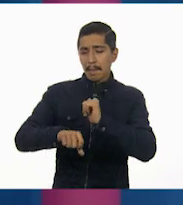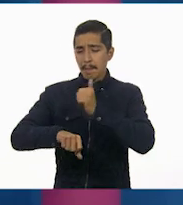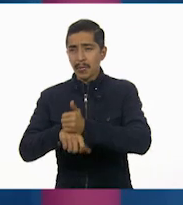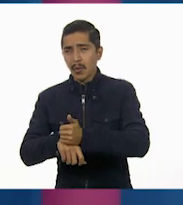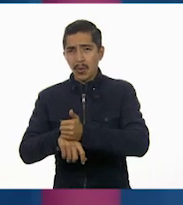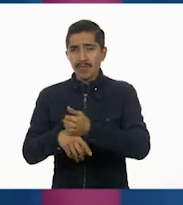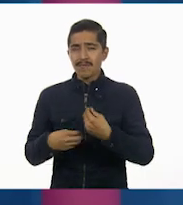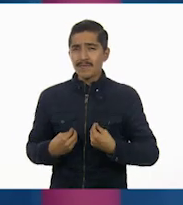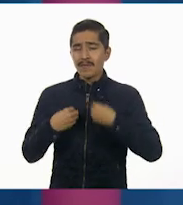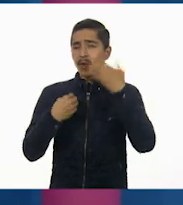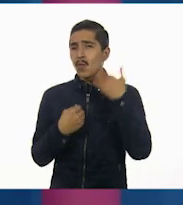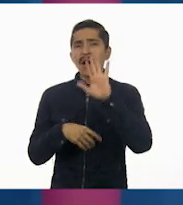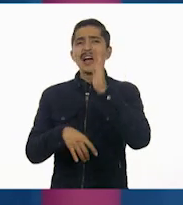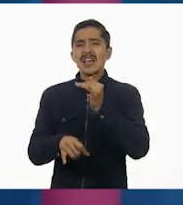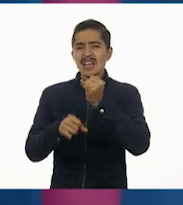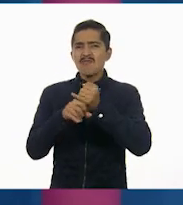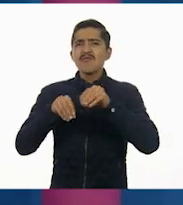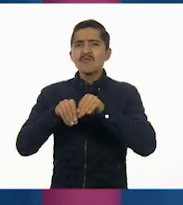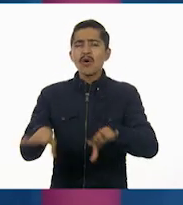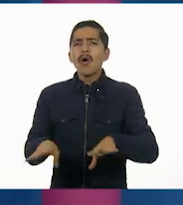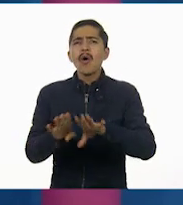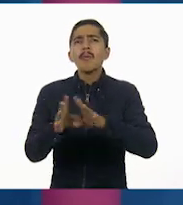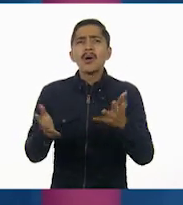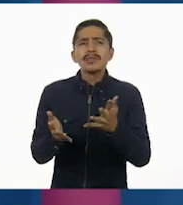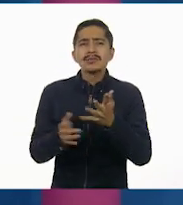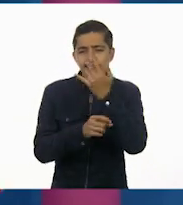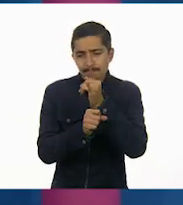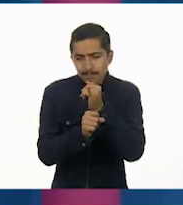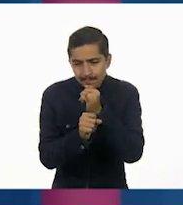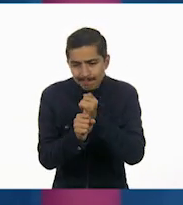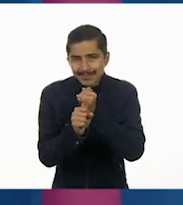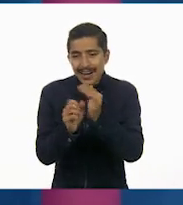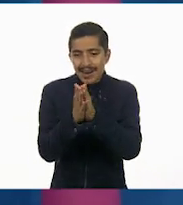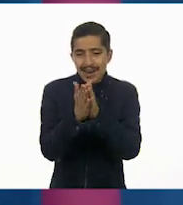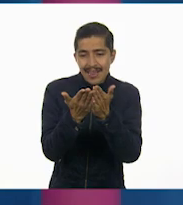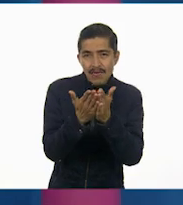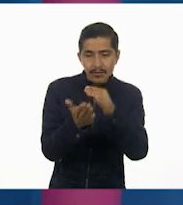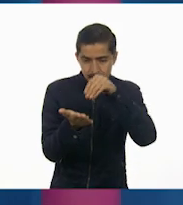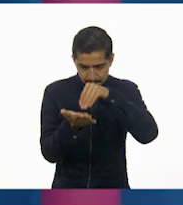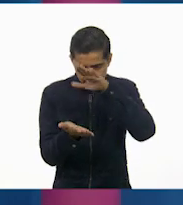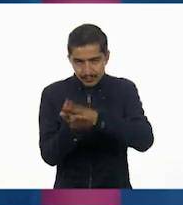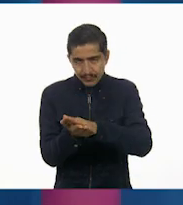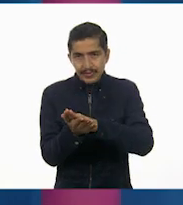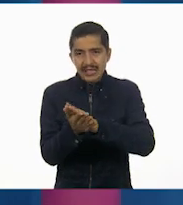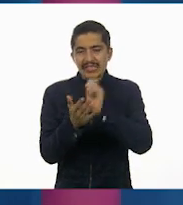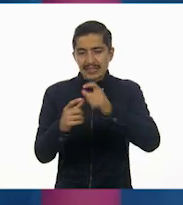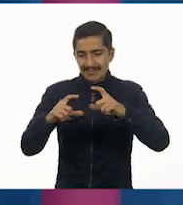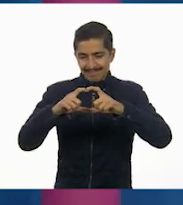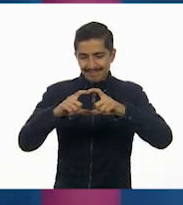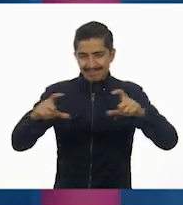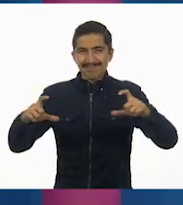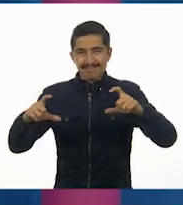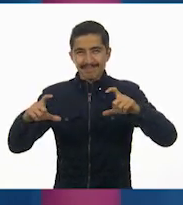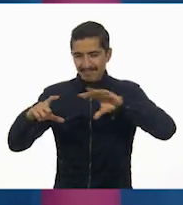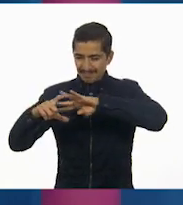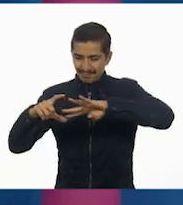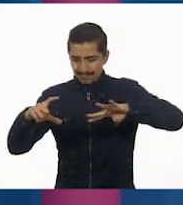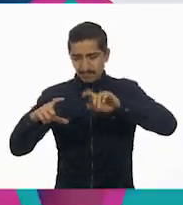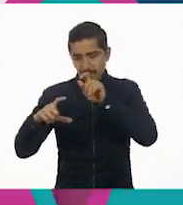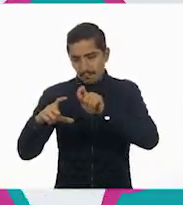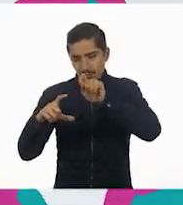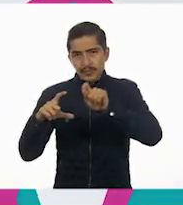Y esta información la obtuvimos al investigar en un libro y la registraremos en una ficha de cita textual, como